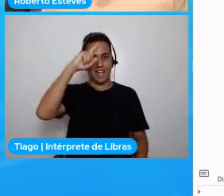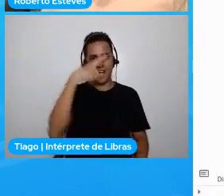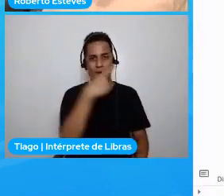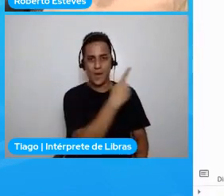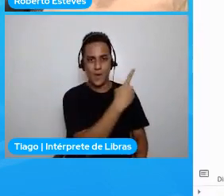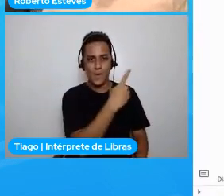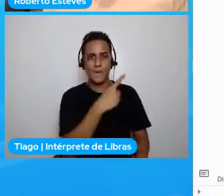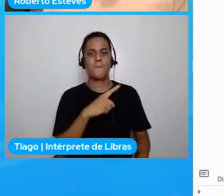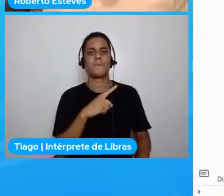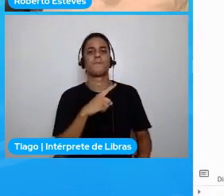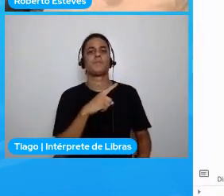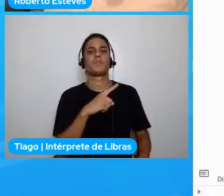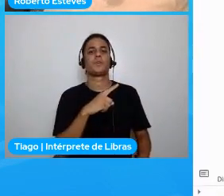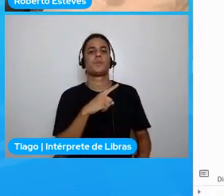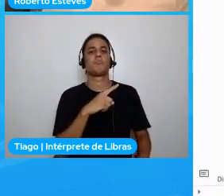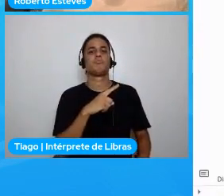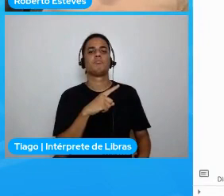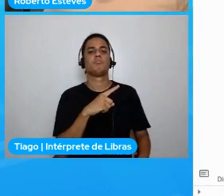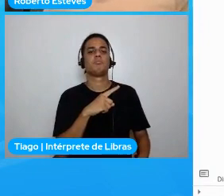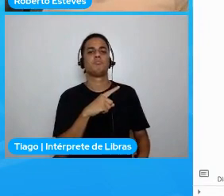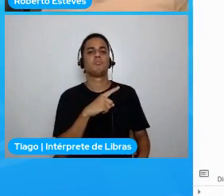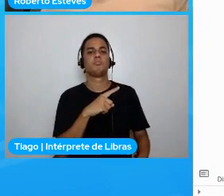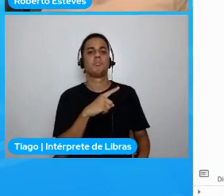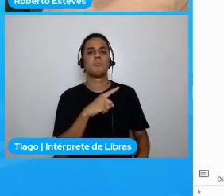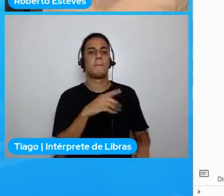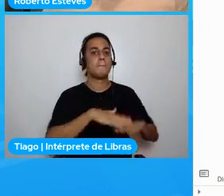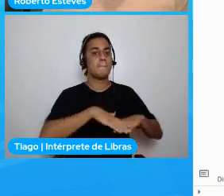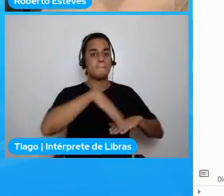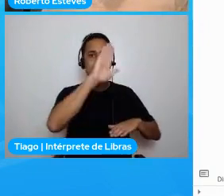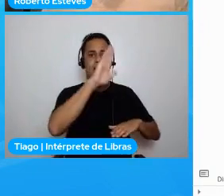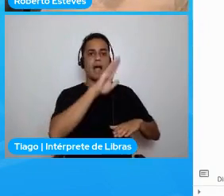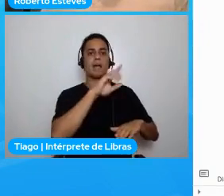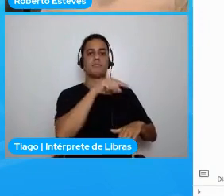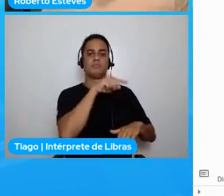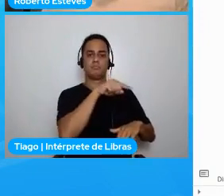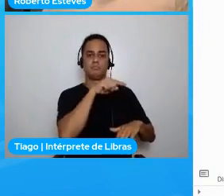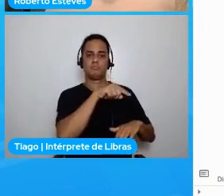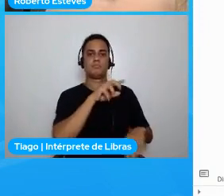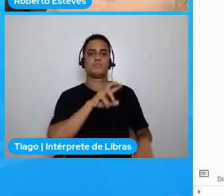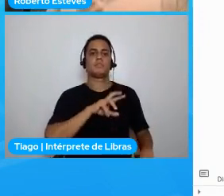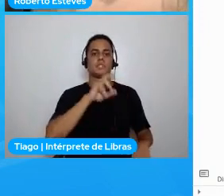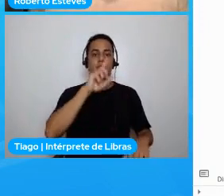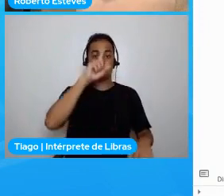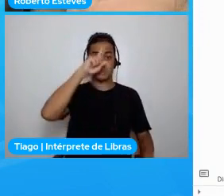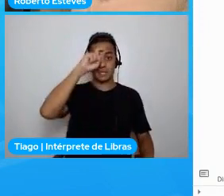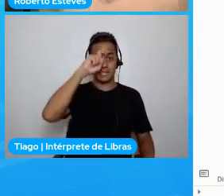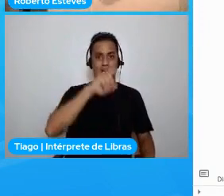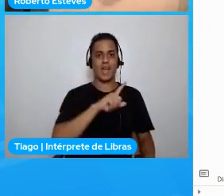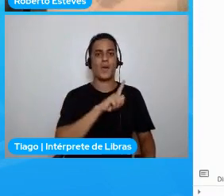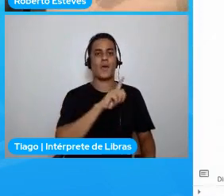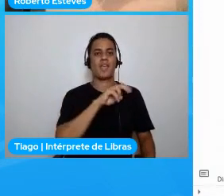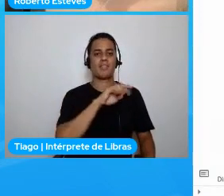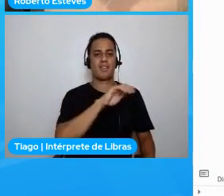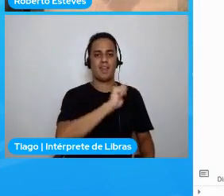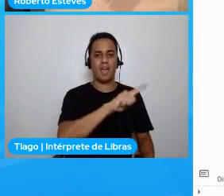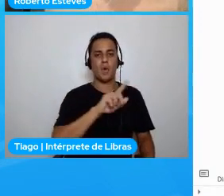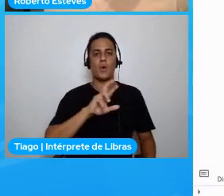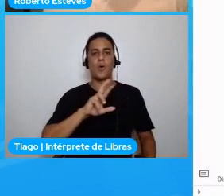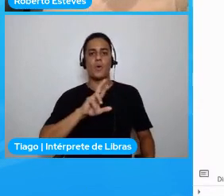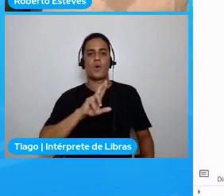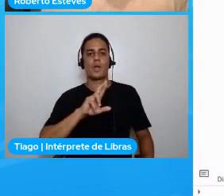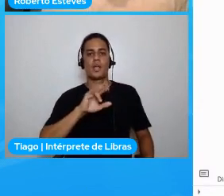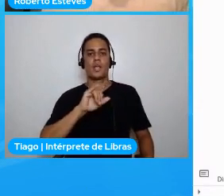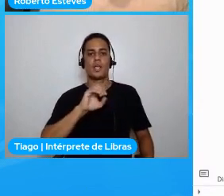es la entidad que aparece más frecuentemente, con 121 contratos. Obvio, porque eso lo vimos en el ejercicio